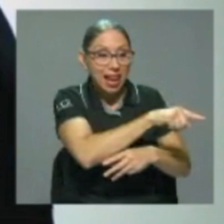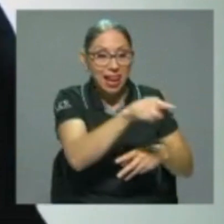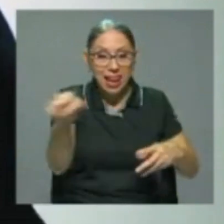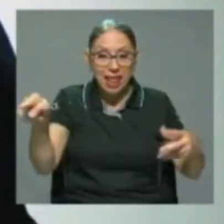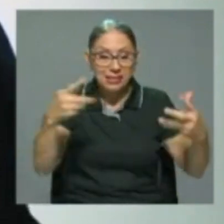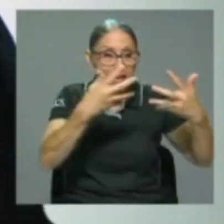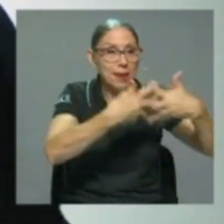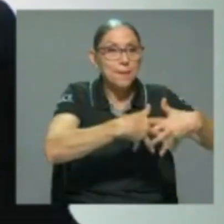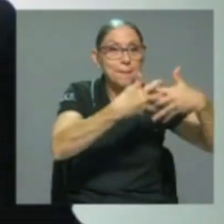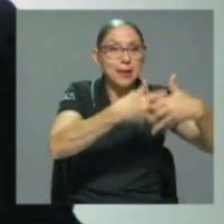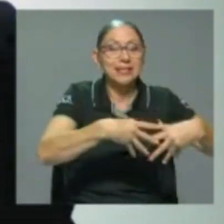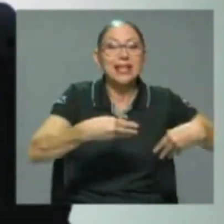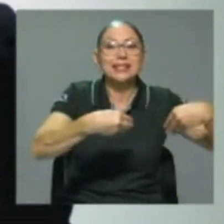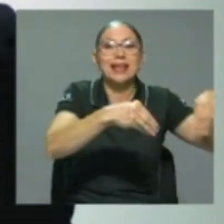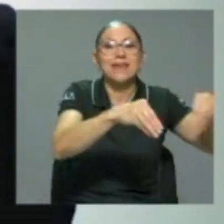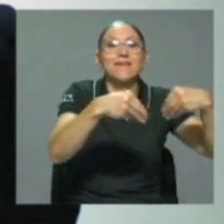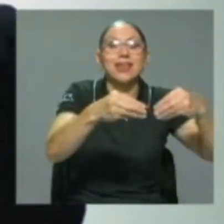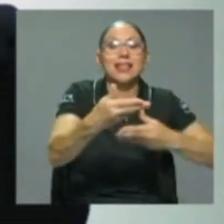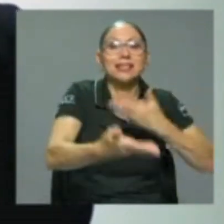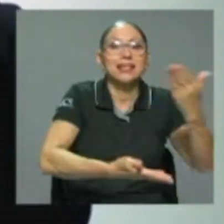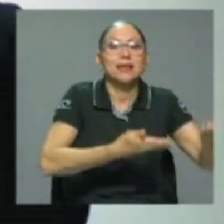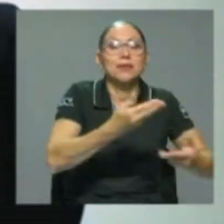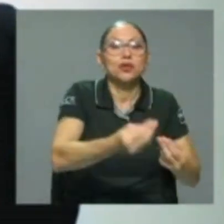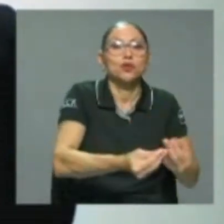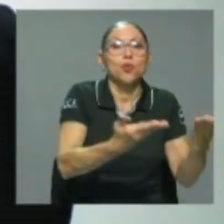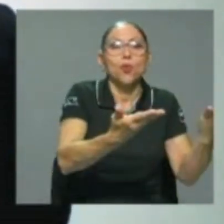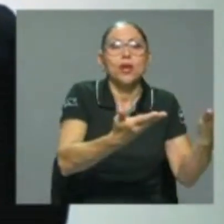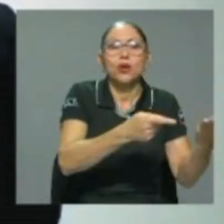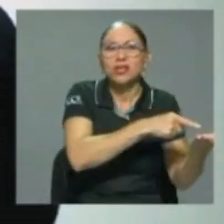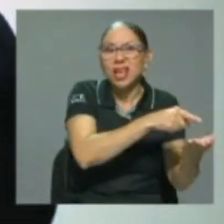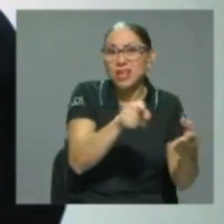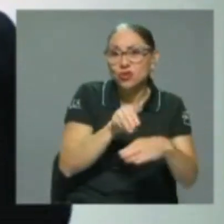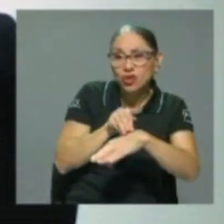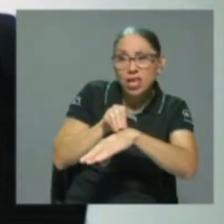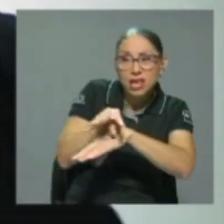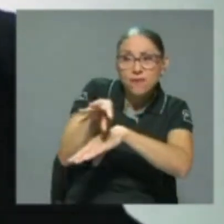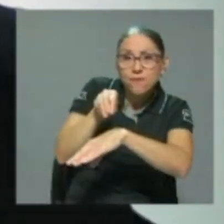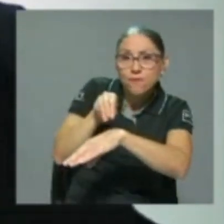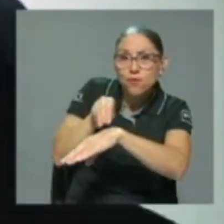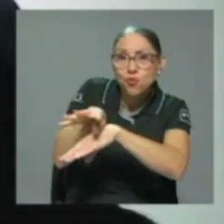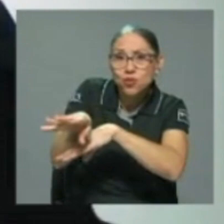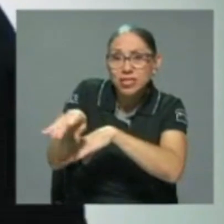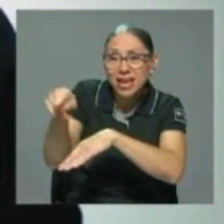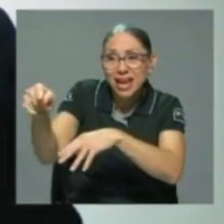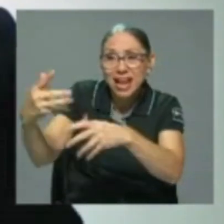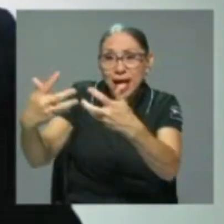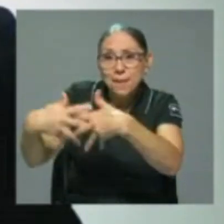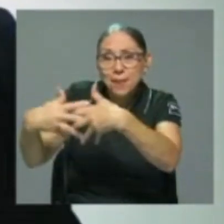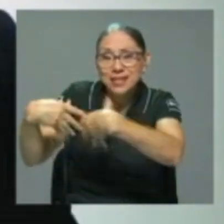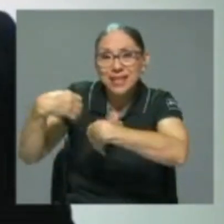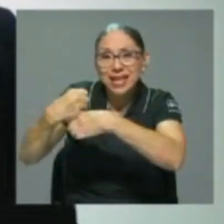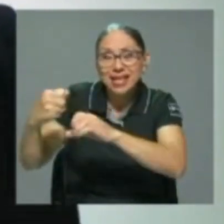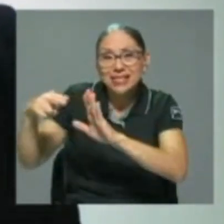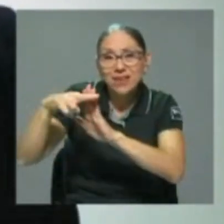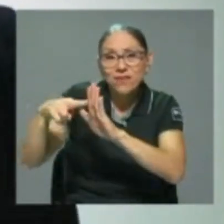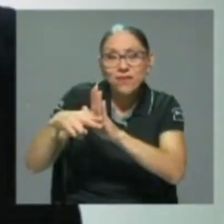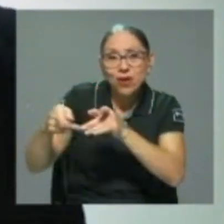públicos, influyen sobre el regulador o sobre los jefes del regulador para